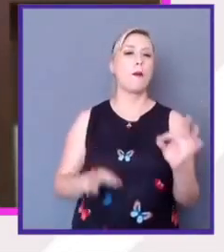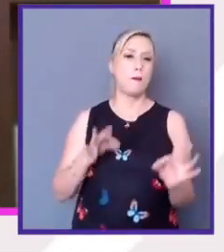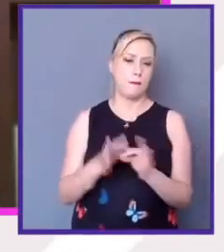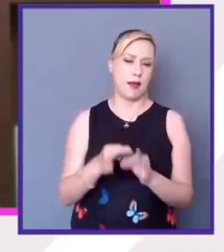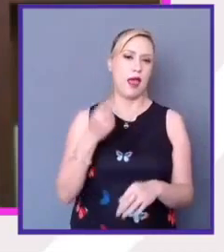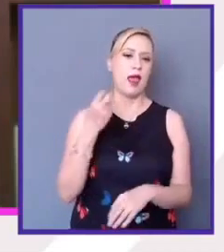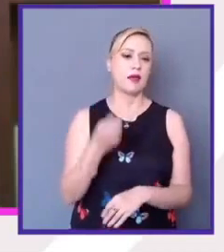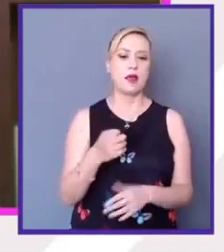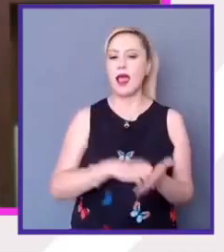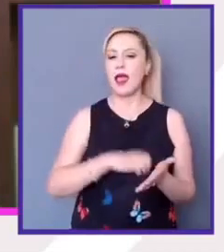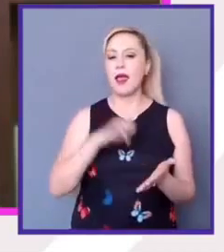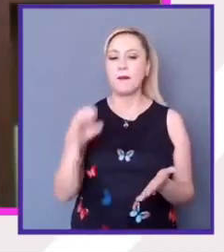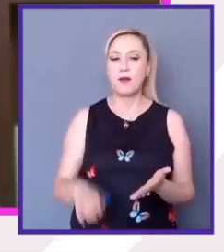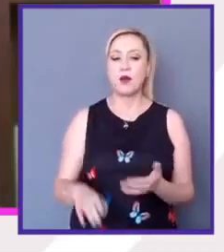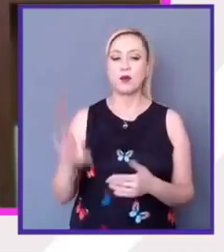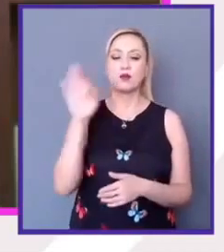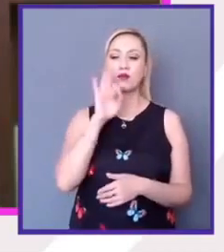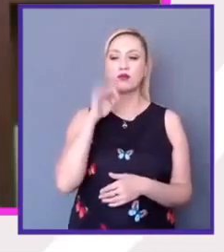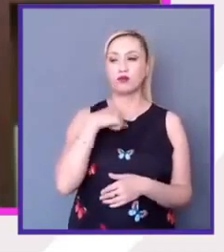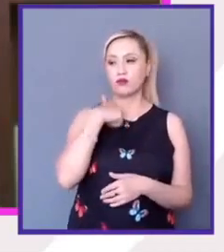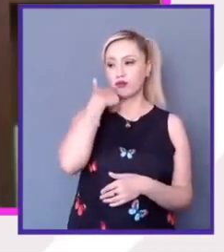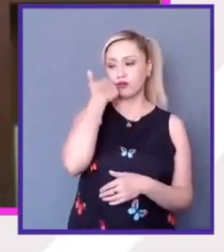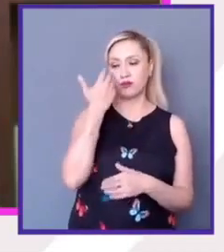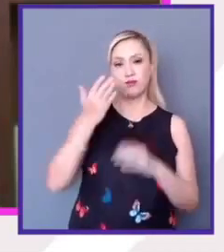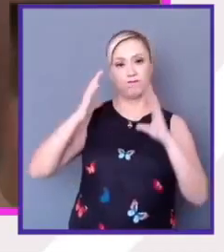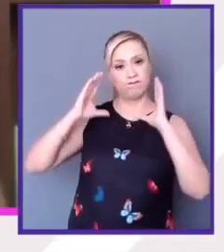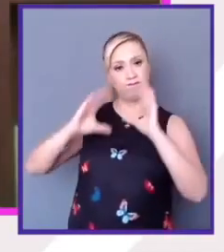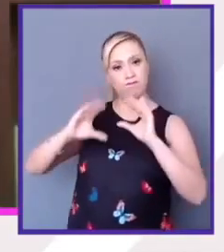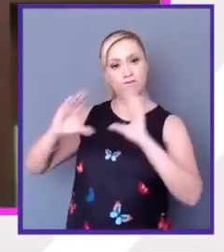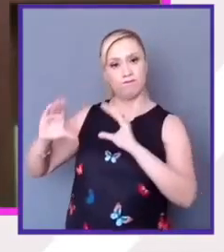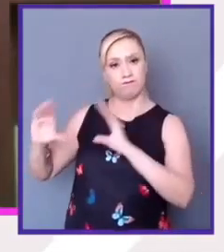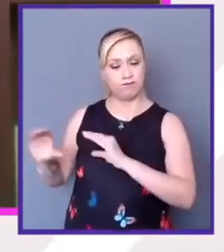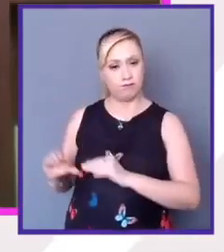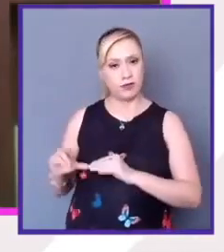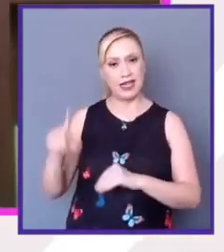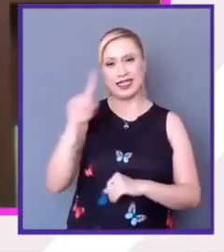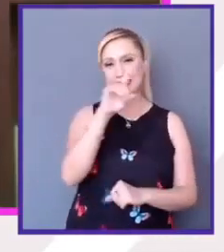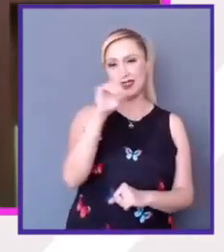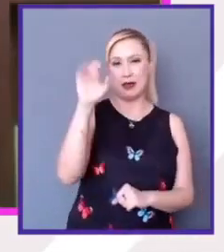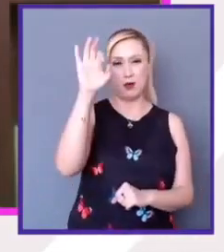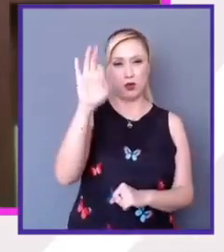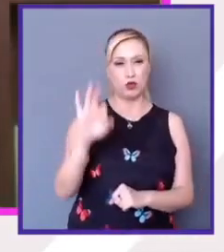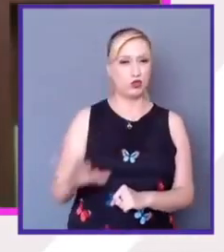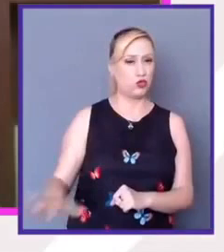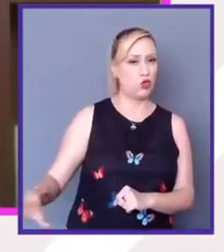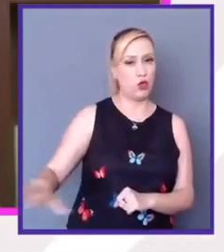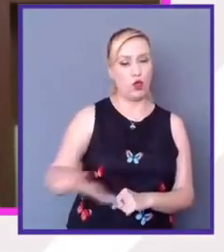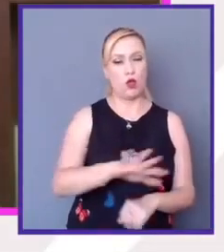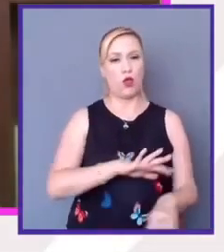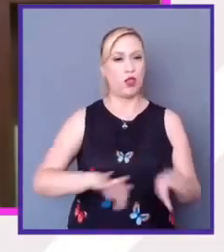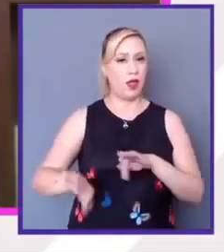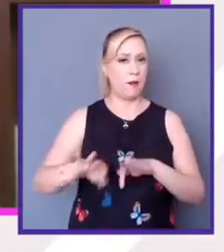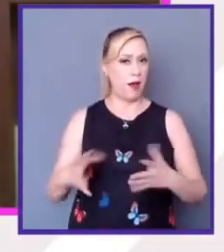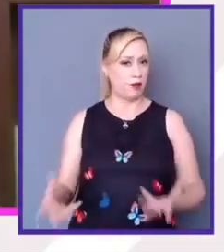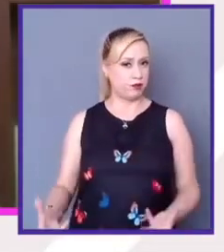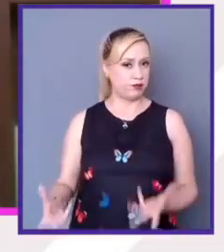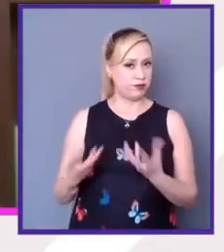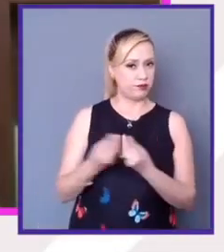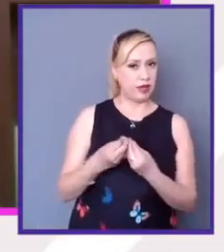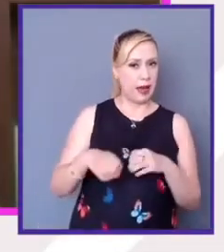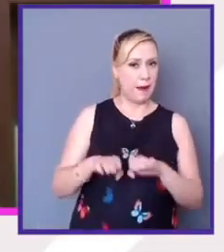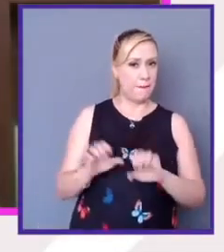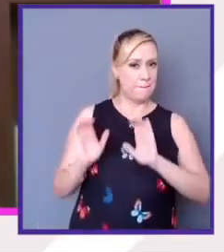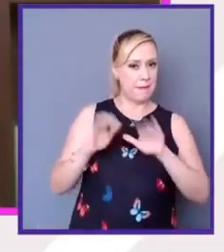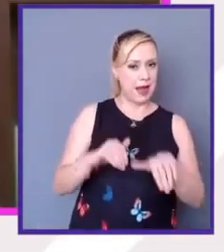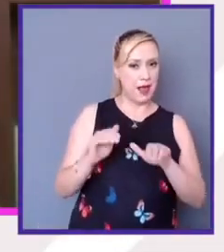Por ejemplo, si queremos capacitar a el 100% de nuestro personal en temas antirracistas, podemos ir